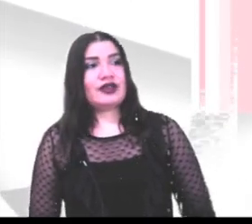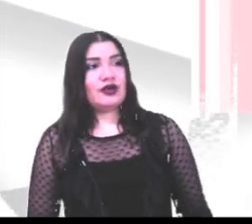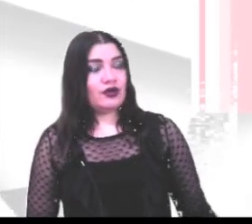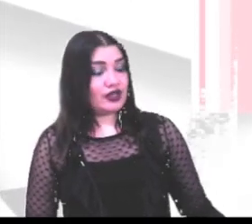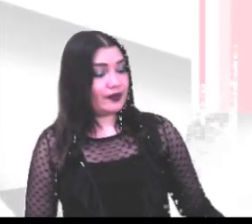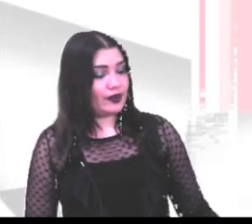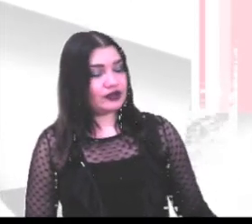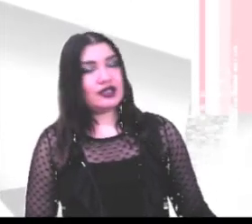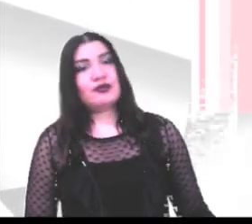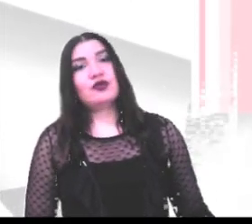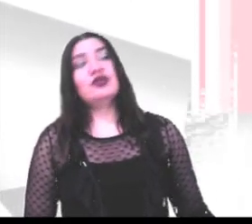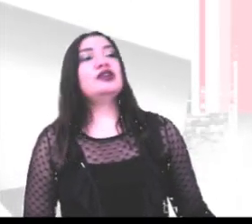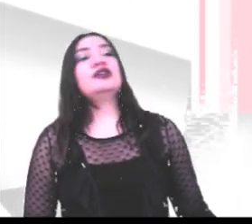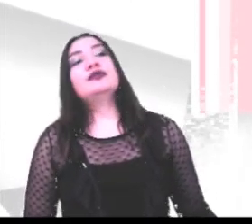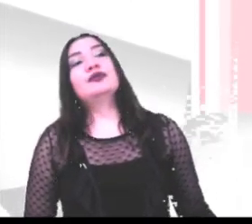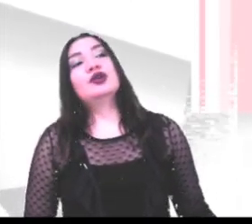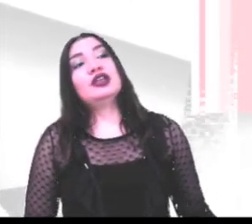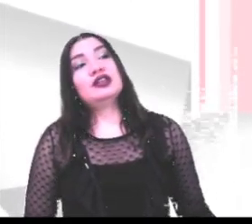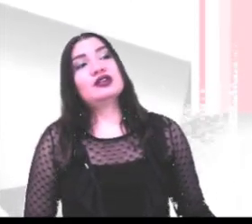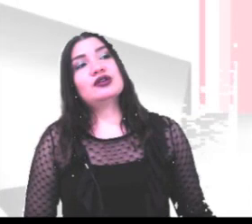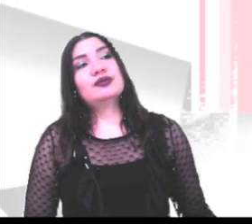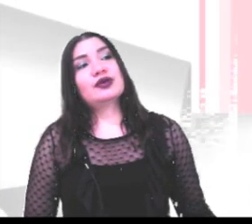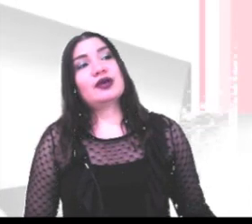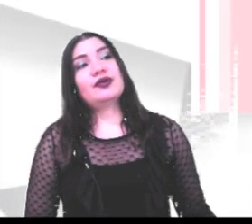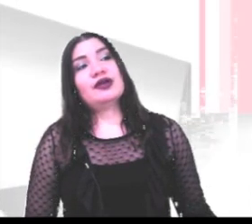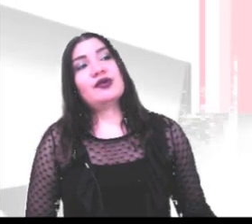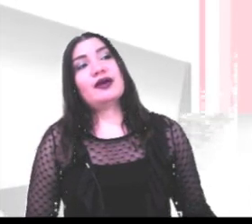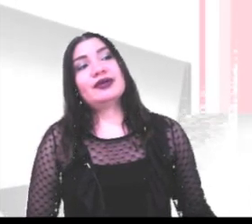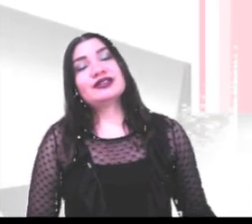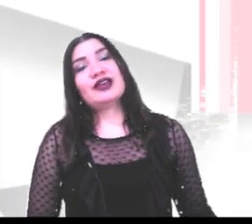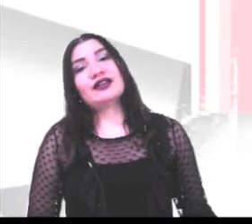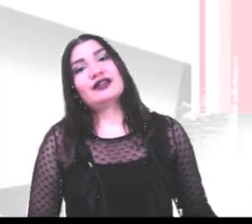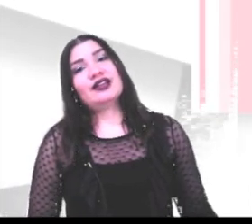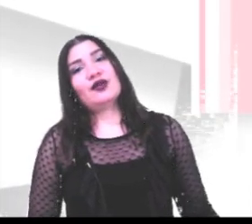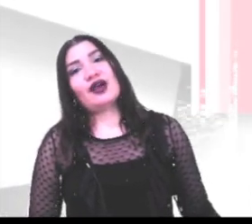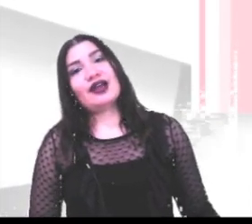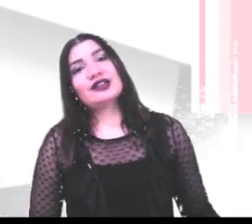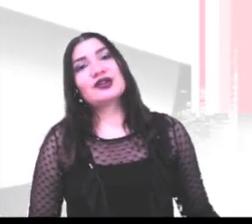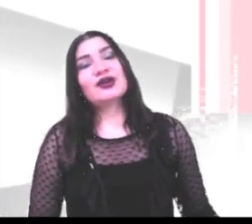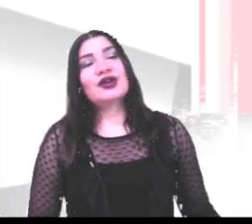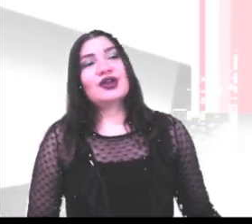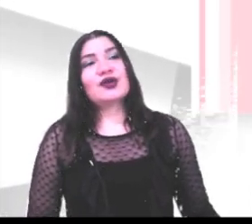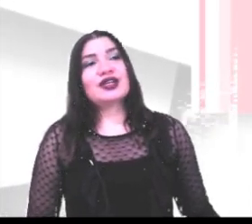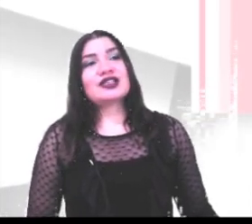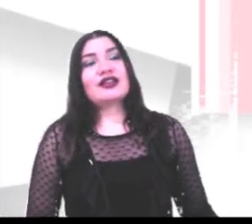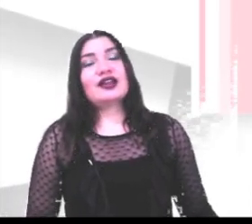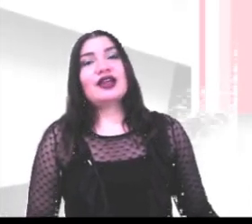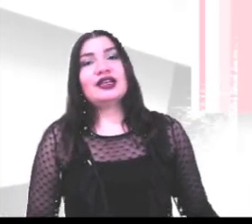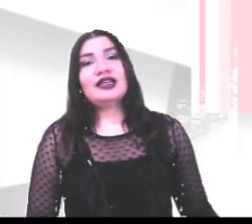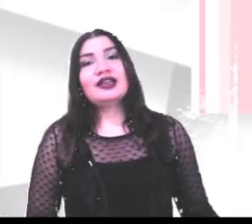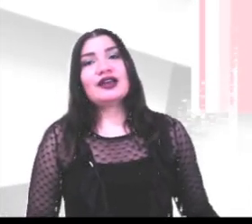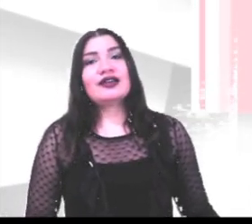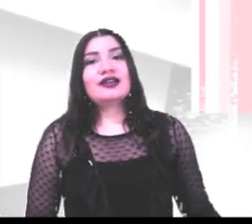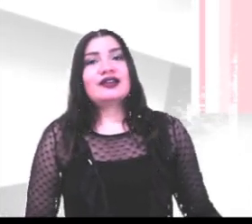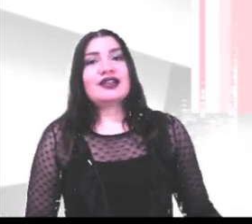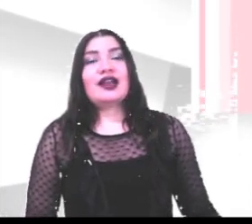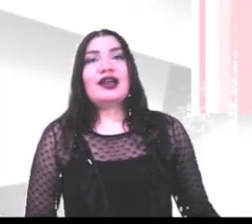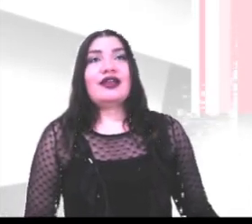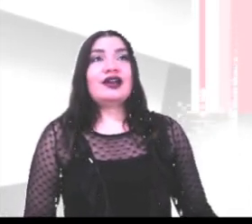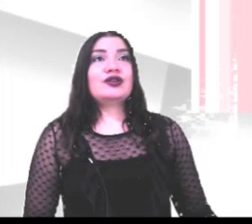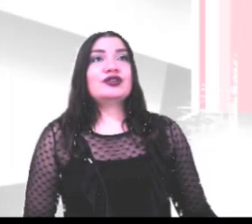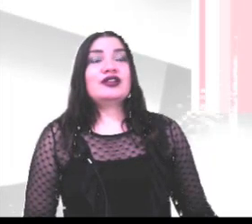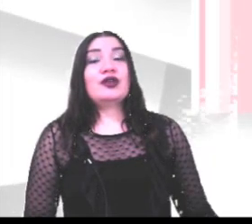un deporte muy bonito porque podemos apreciar desde lo alto con esa adrenalina